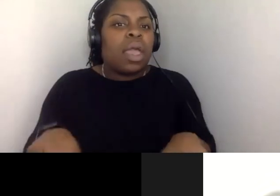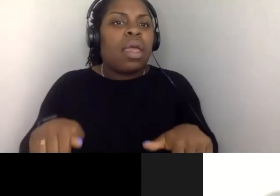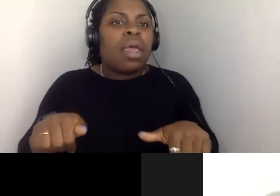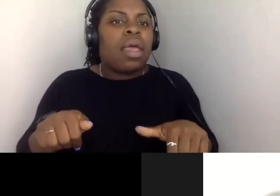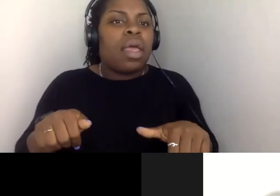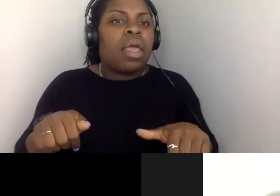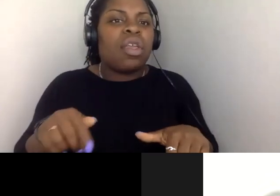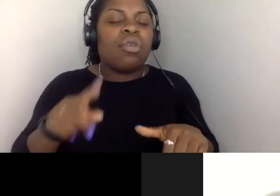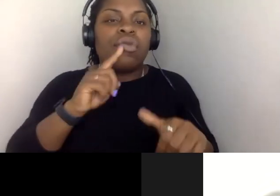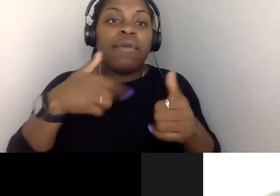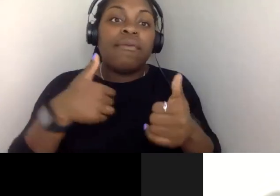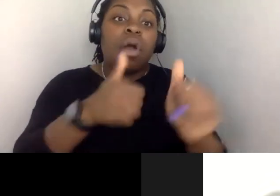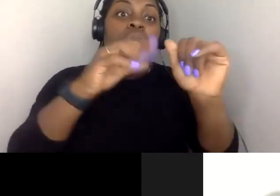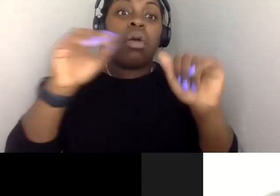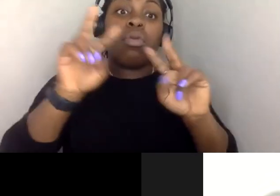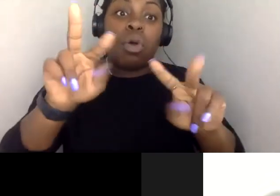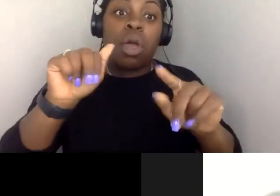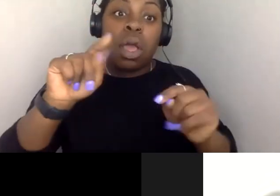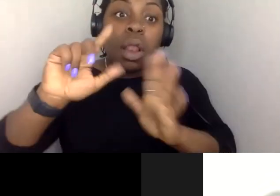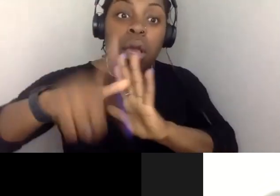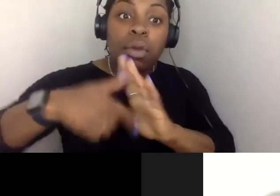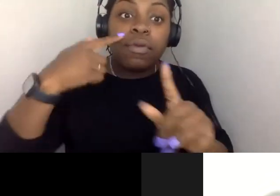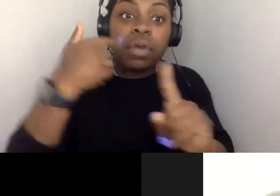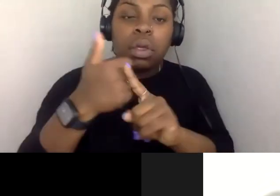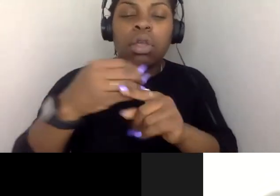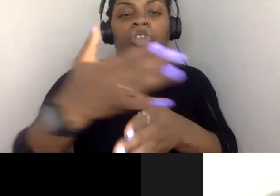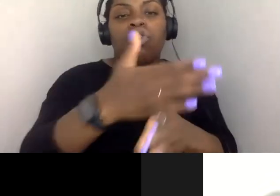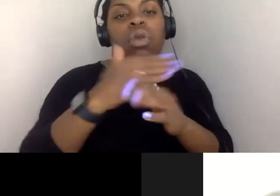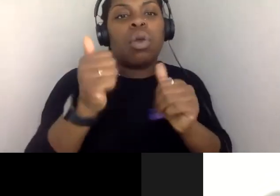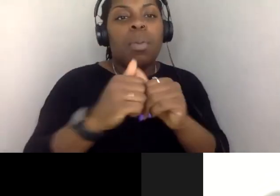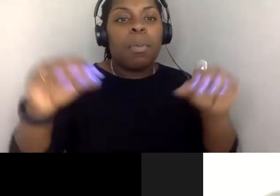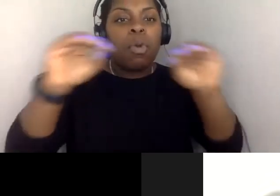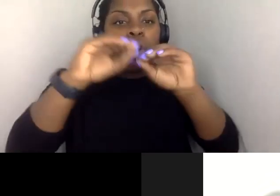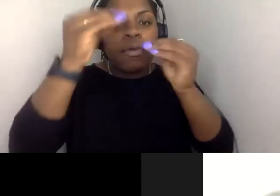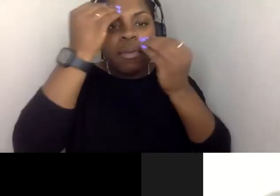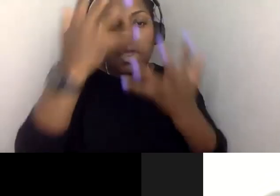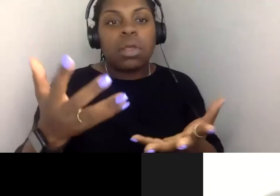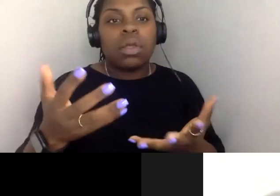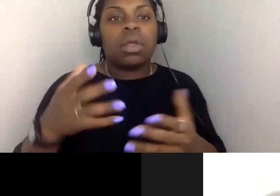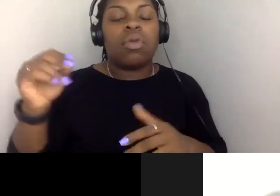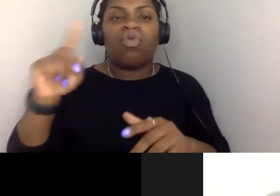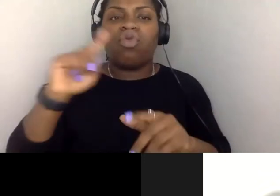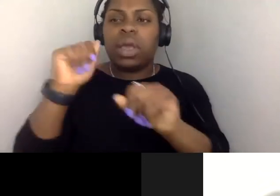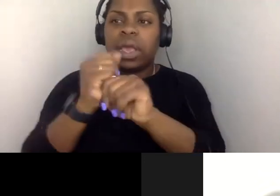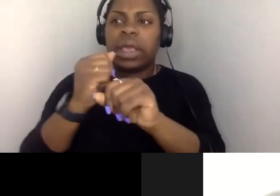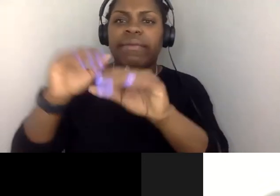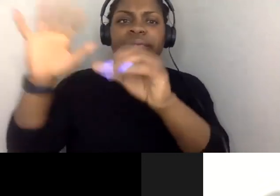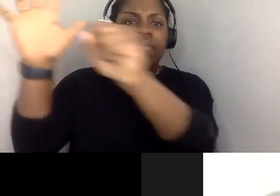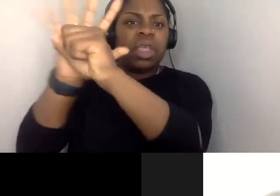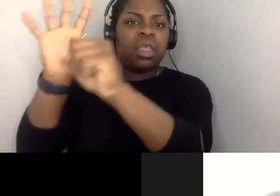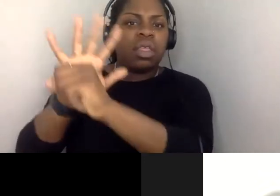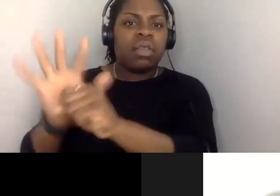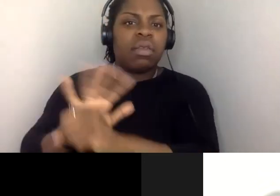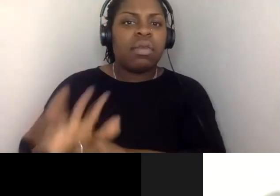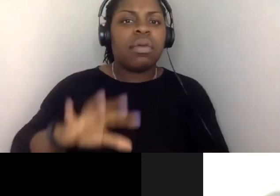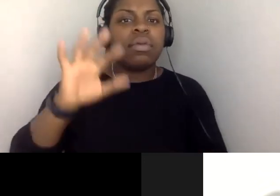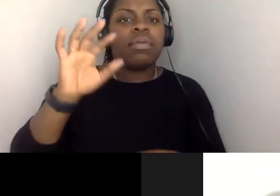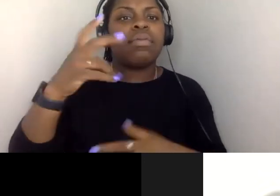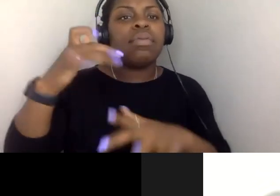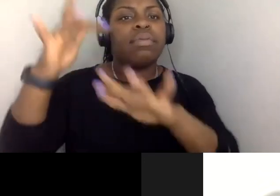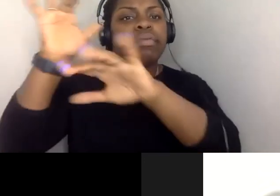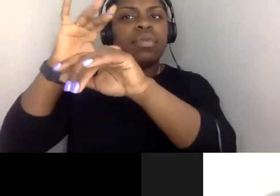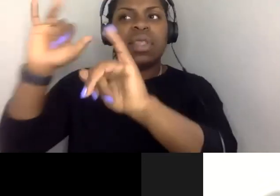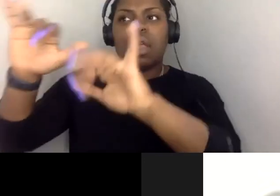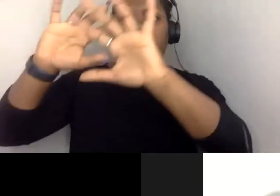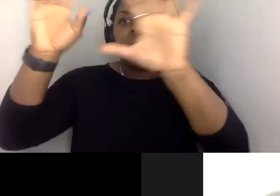prueba de esta información, y espero que las personas puedan dar seguimiento, mirar, compartir información con nosotros y llenar